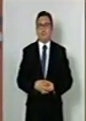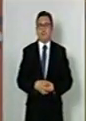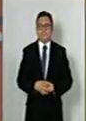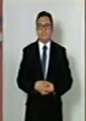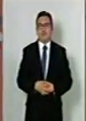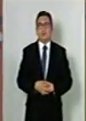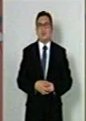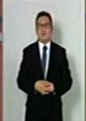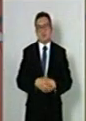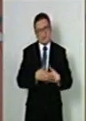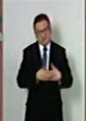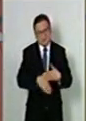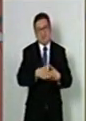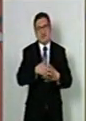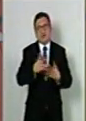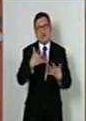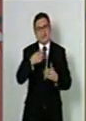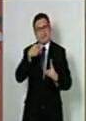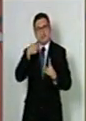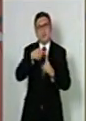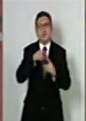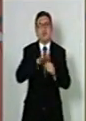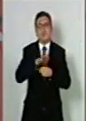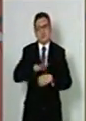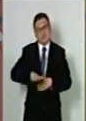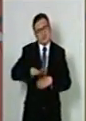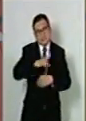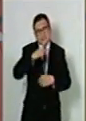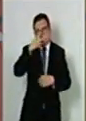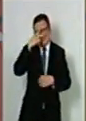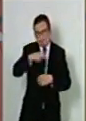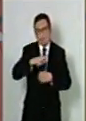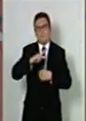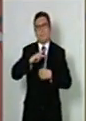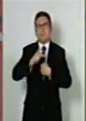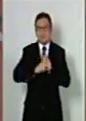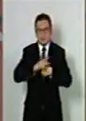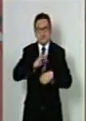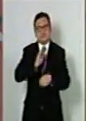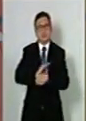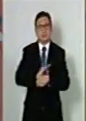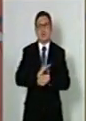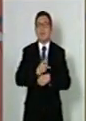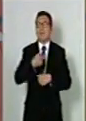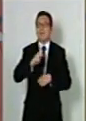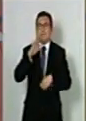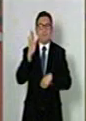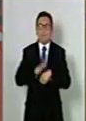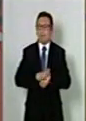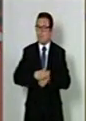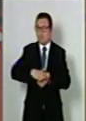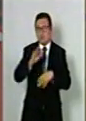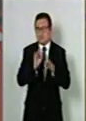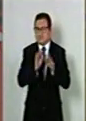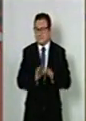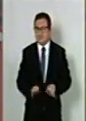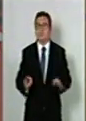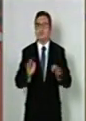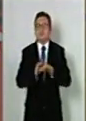vamos viendo por México, pero más allá de esa condición que se guarda,